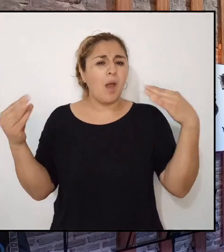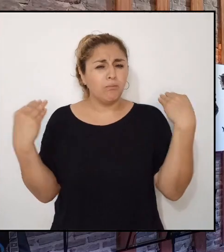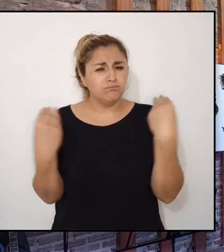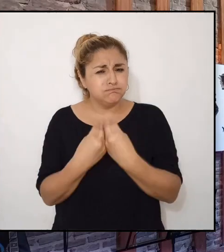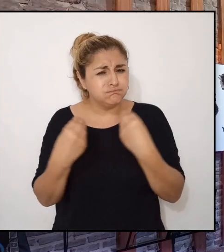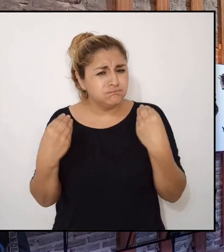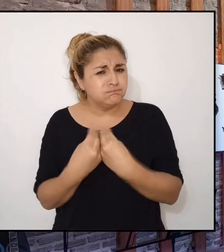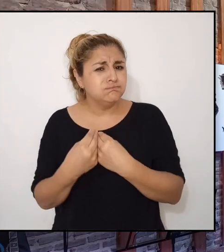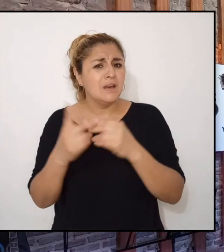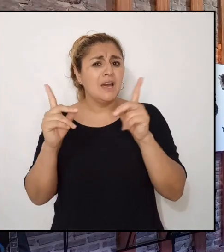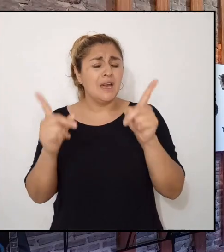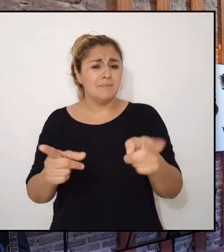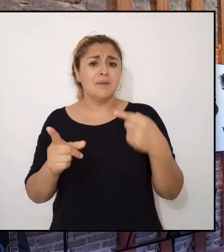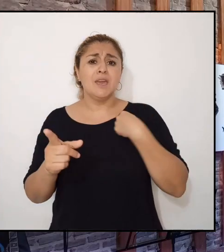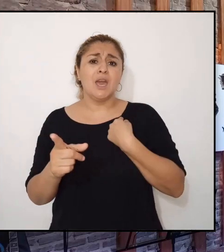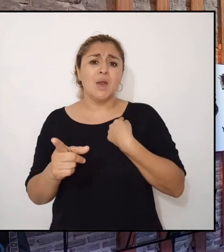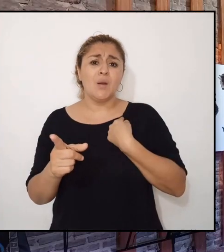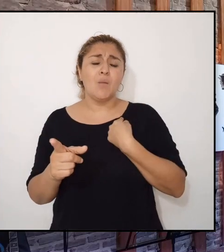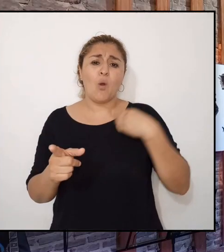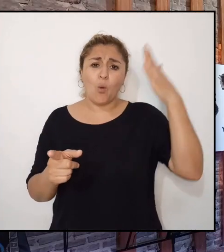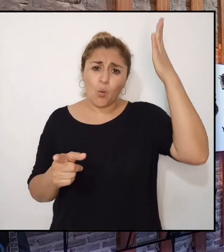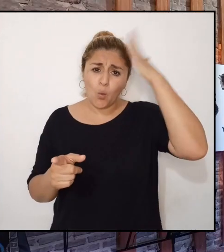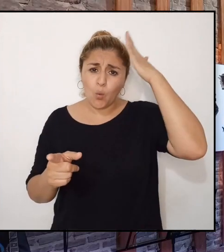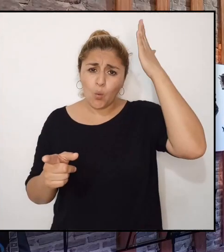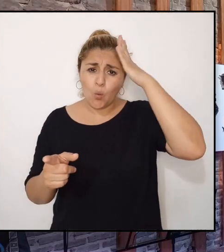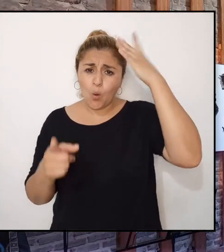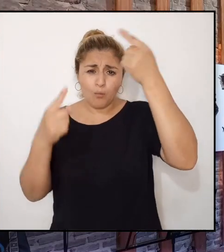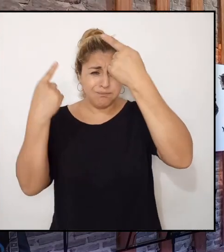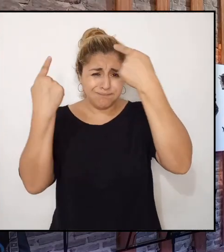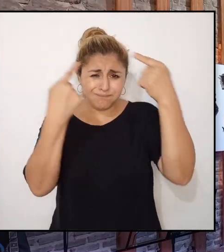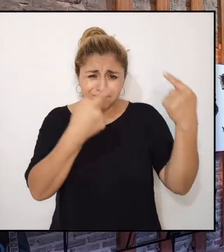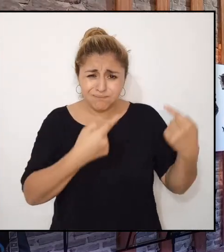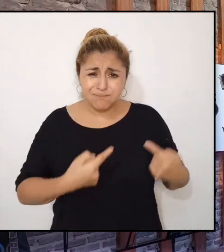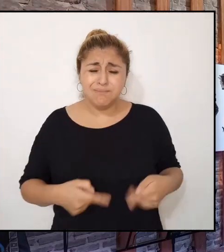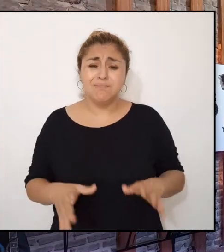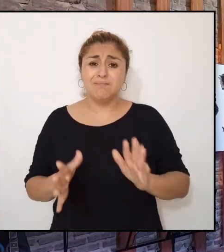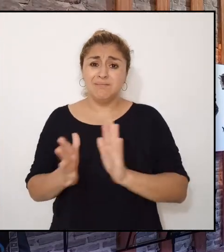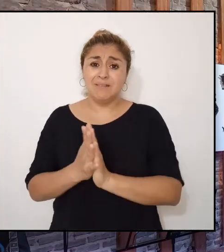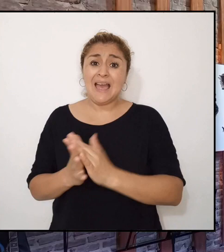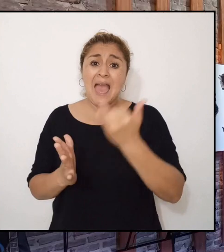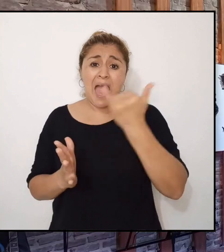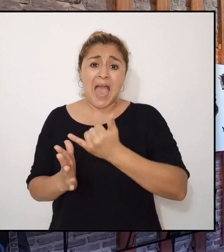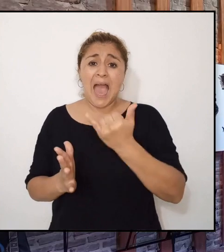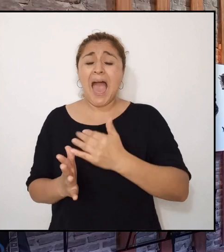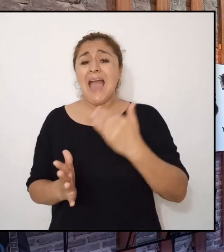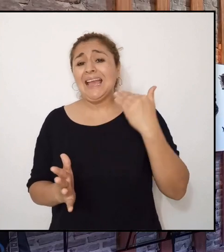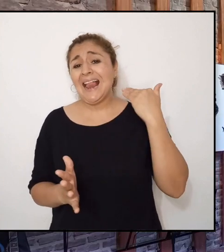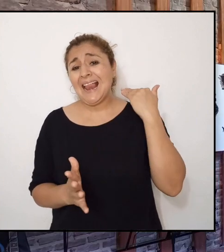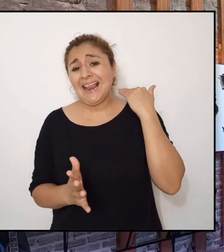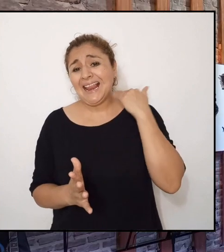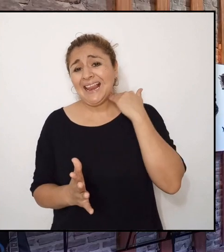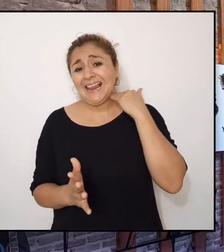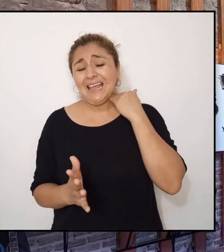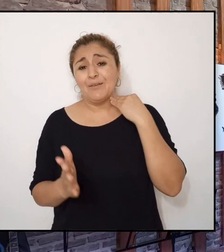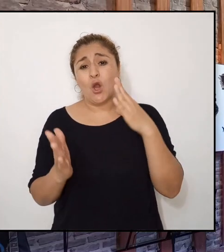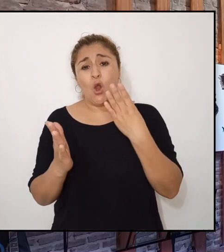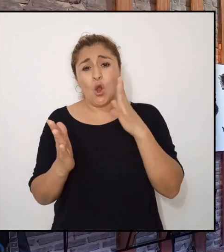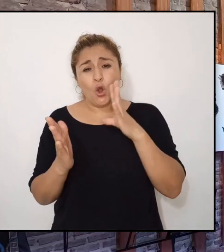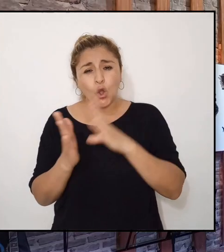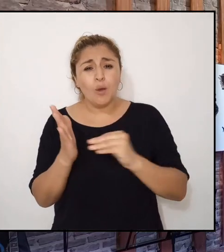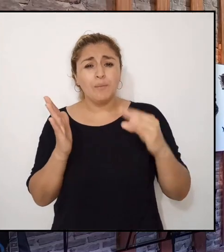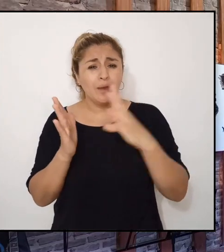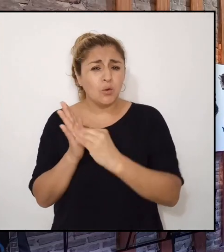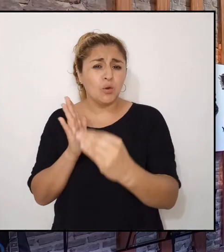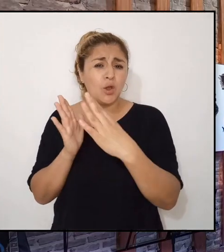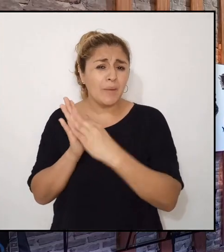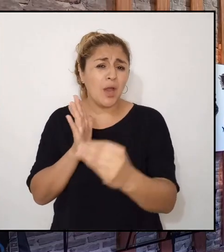más leído. Tiene copias de ejemplares que ningún otro libro lo ha logrado. Es